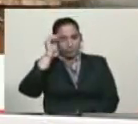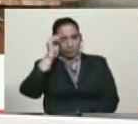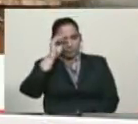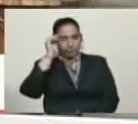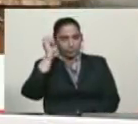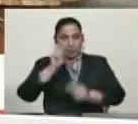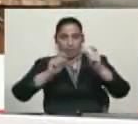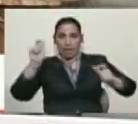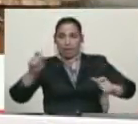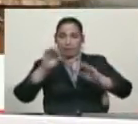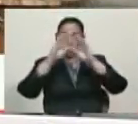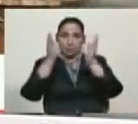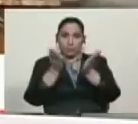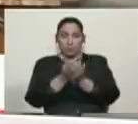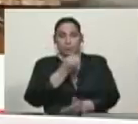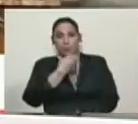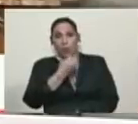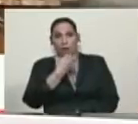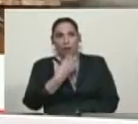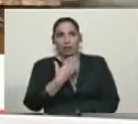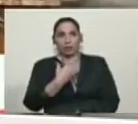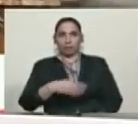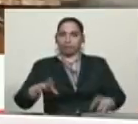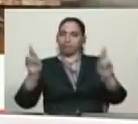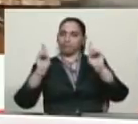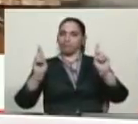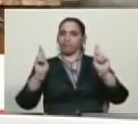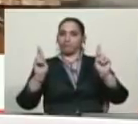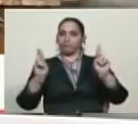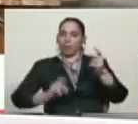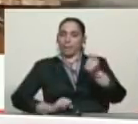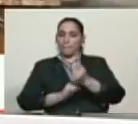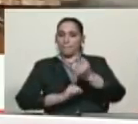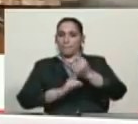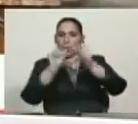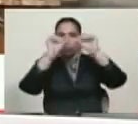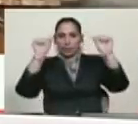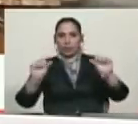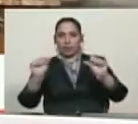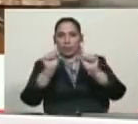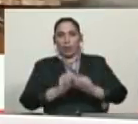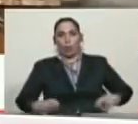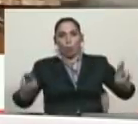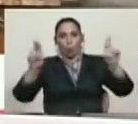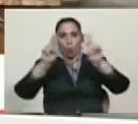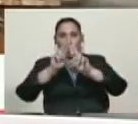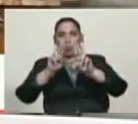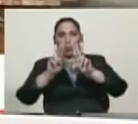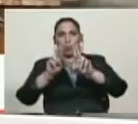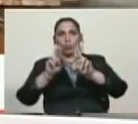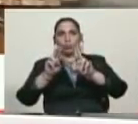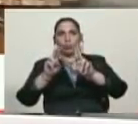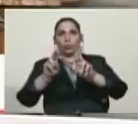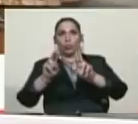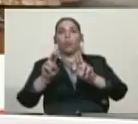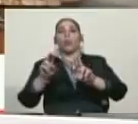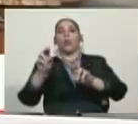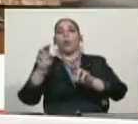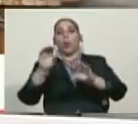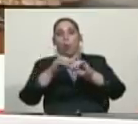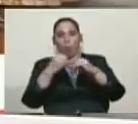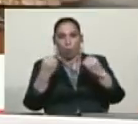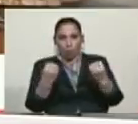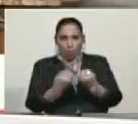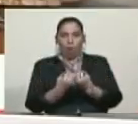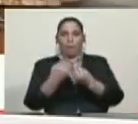gente buena en el mundo afortunadamente tenemos el apoyo del sistema de naciones unidas de la organización panamericana de la salud de la organización